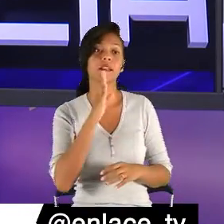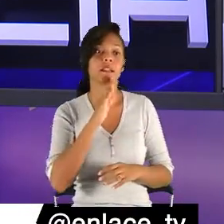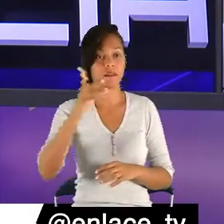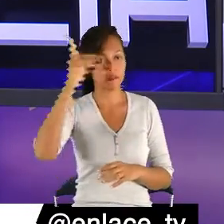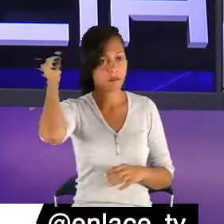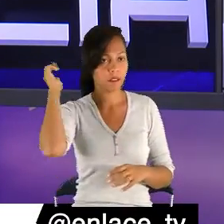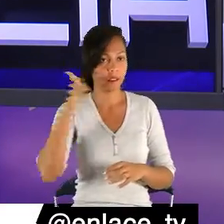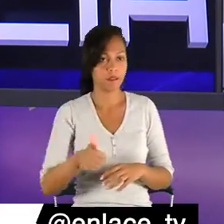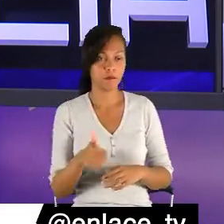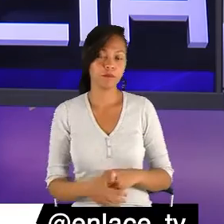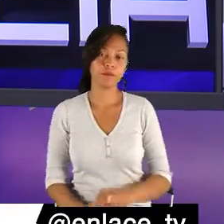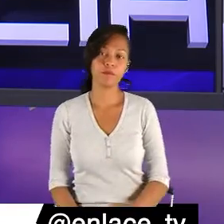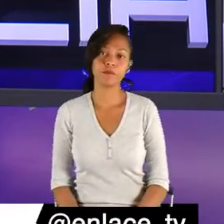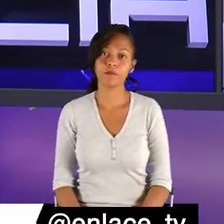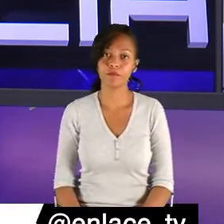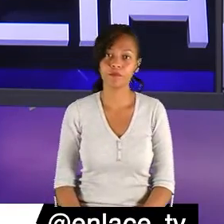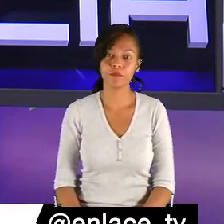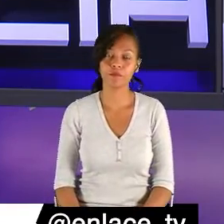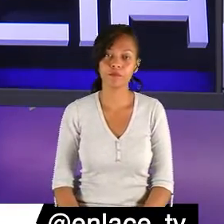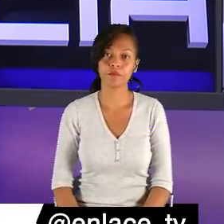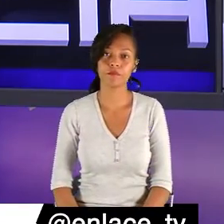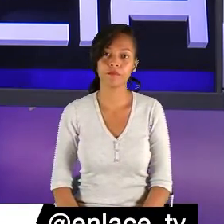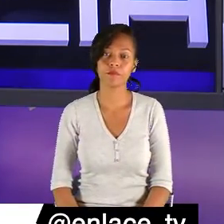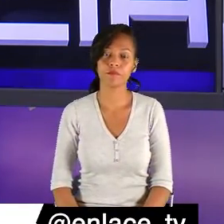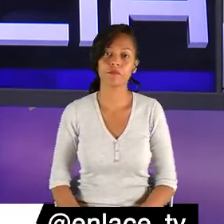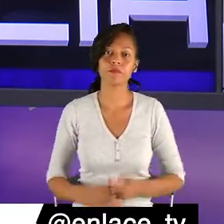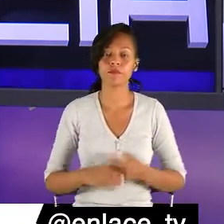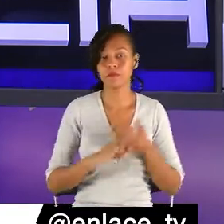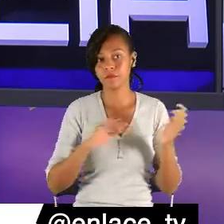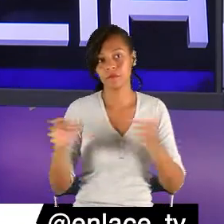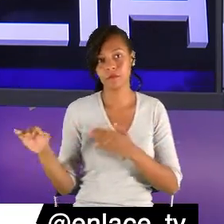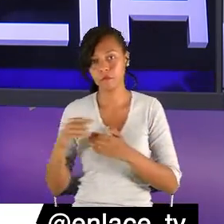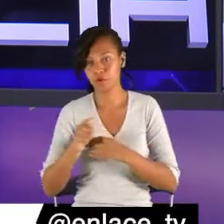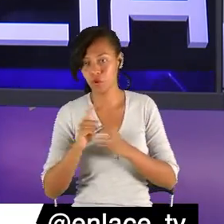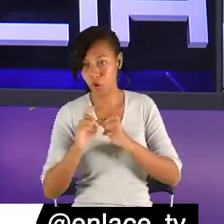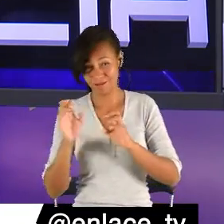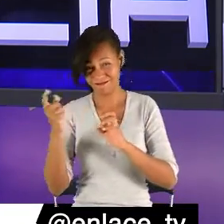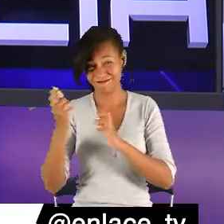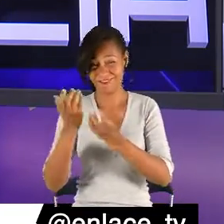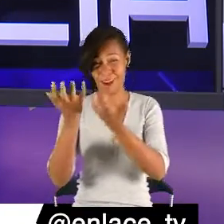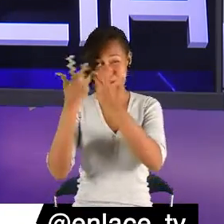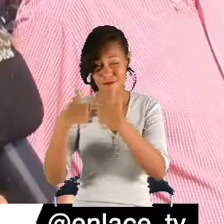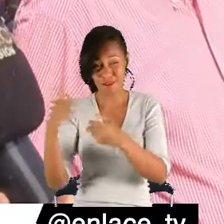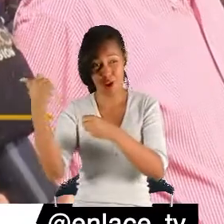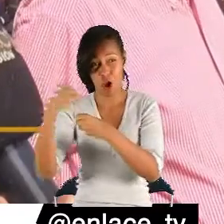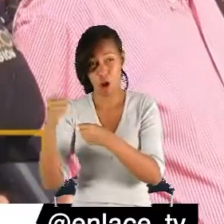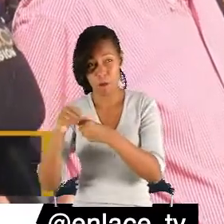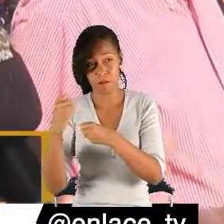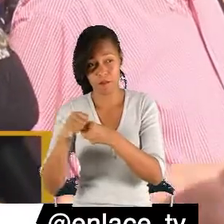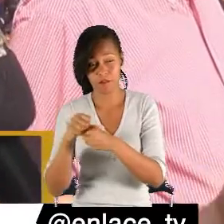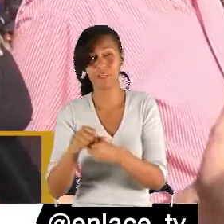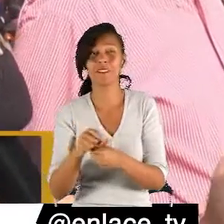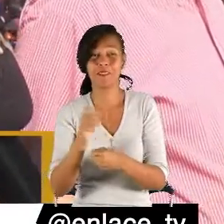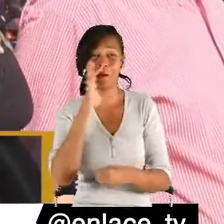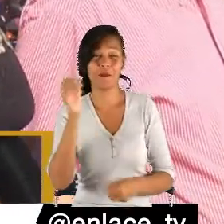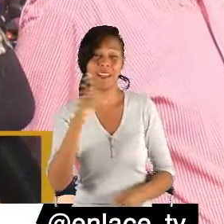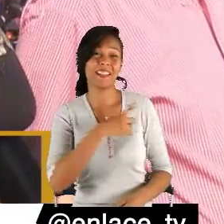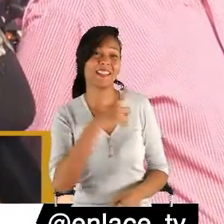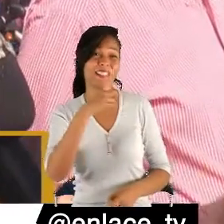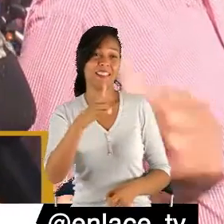pulecio advierte sobre los riesgos que representa el estado de la refinería de barrancabermeja el dirigente sindical preddy pulecio